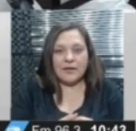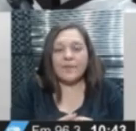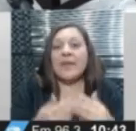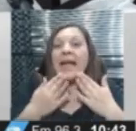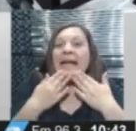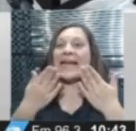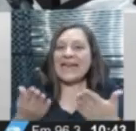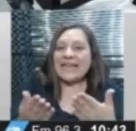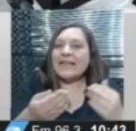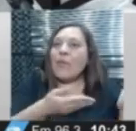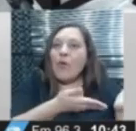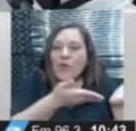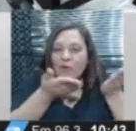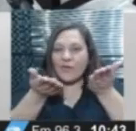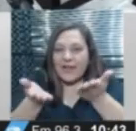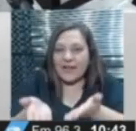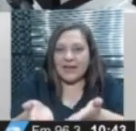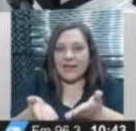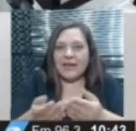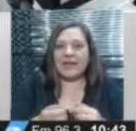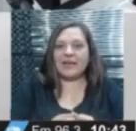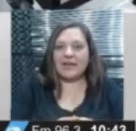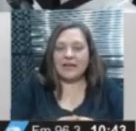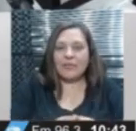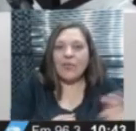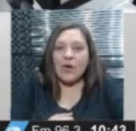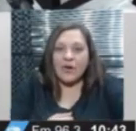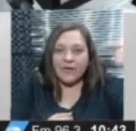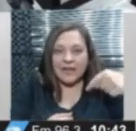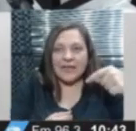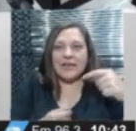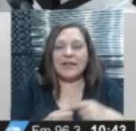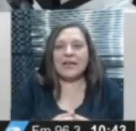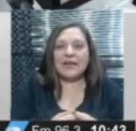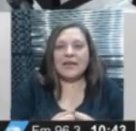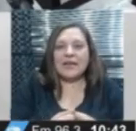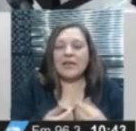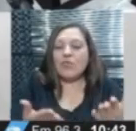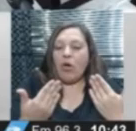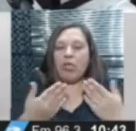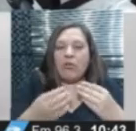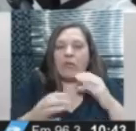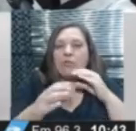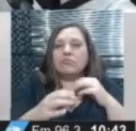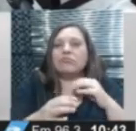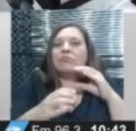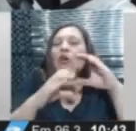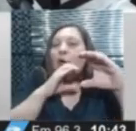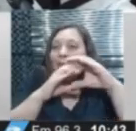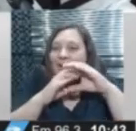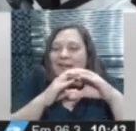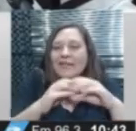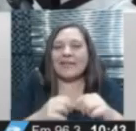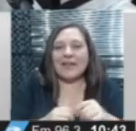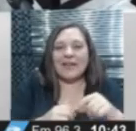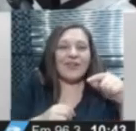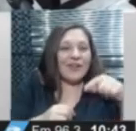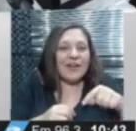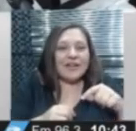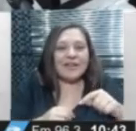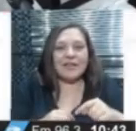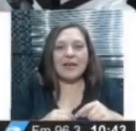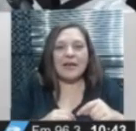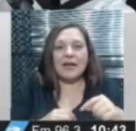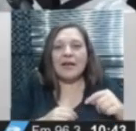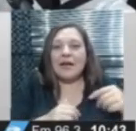gracias por venir por haberte tomado el trabajo venir esta noche porque buen salir en la noche dejar la familia todo